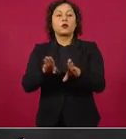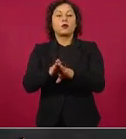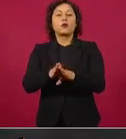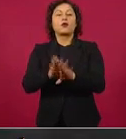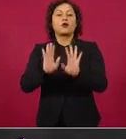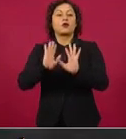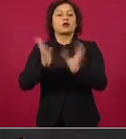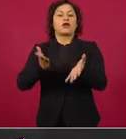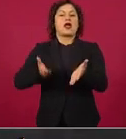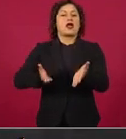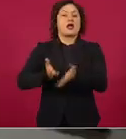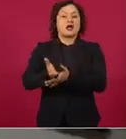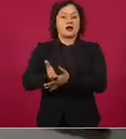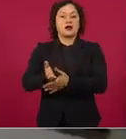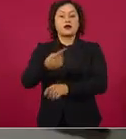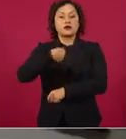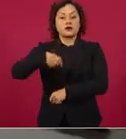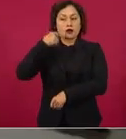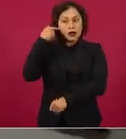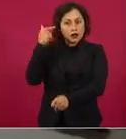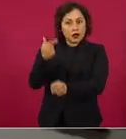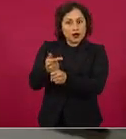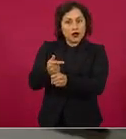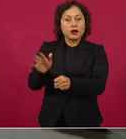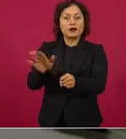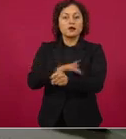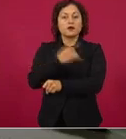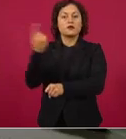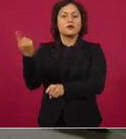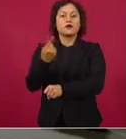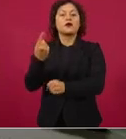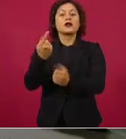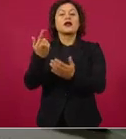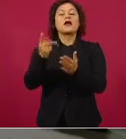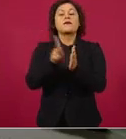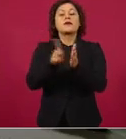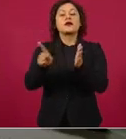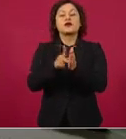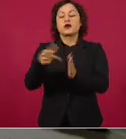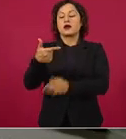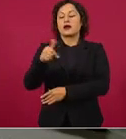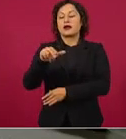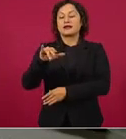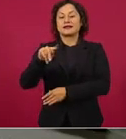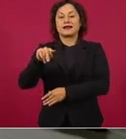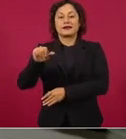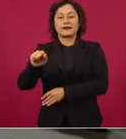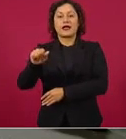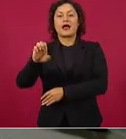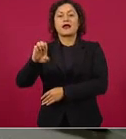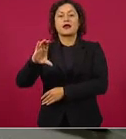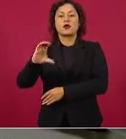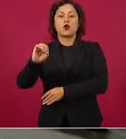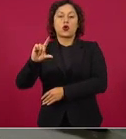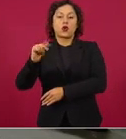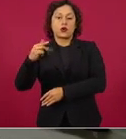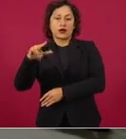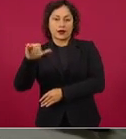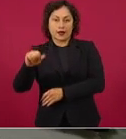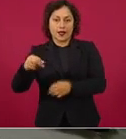dimos cuenta por la Gaceta Ecológica Nacional, la revisamos todos los días,